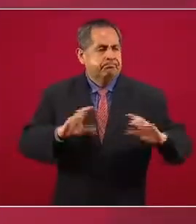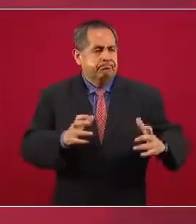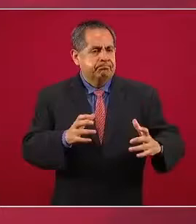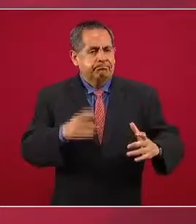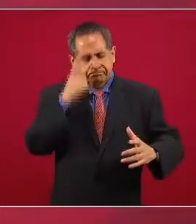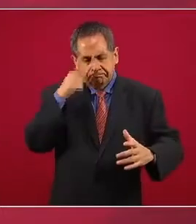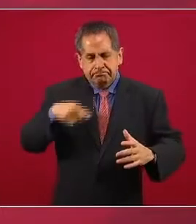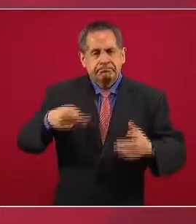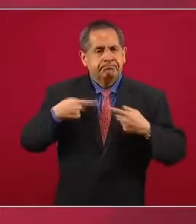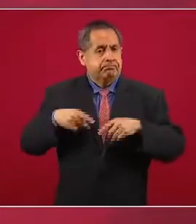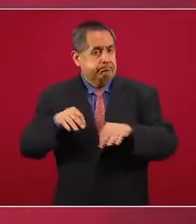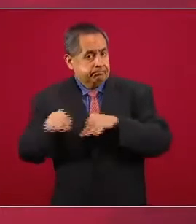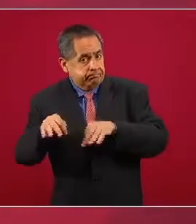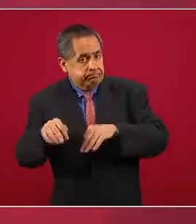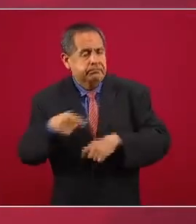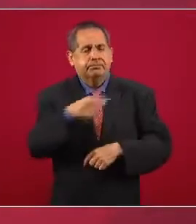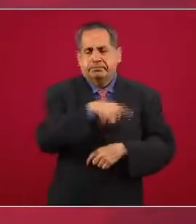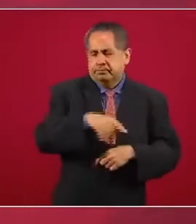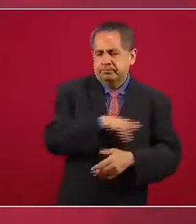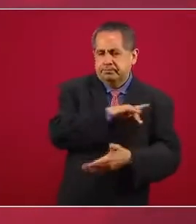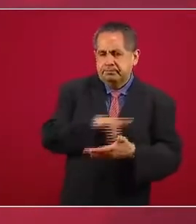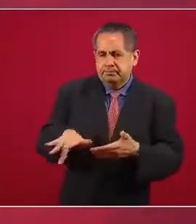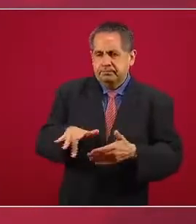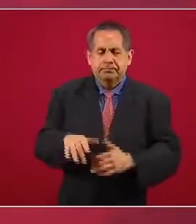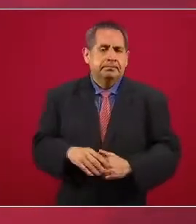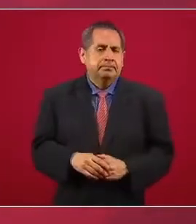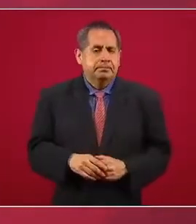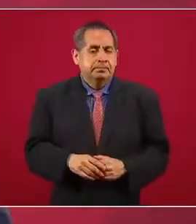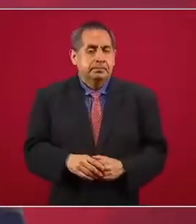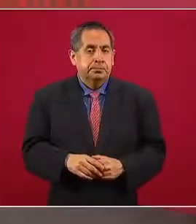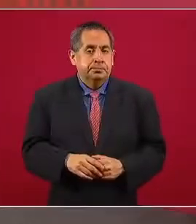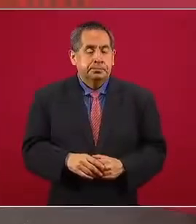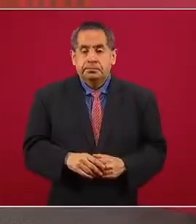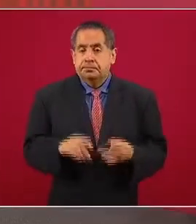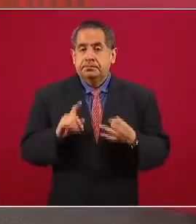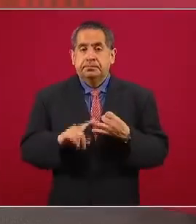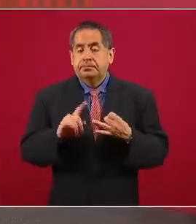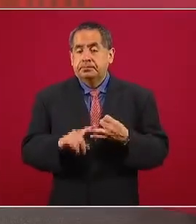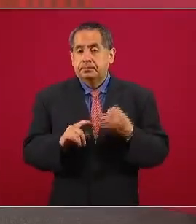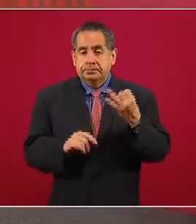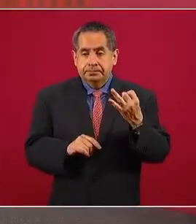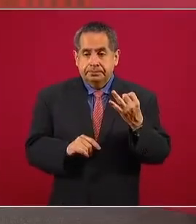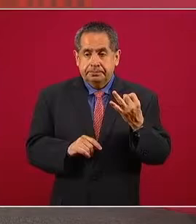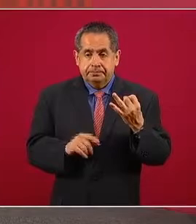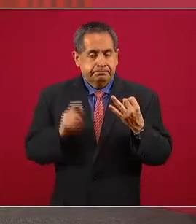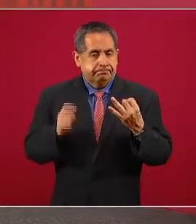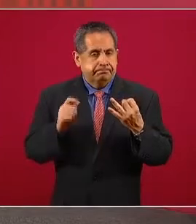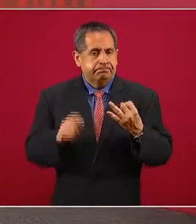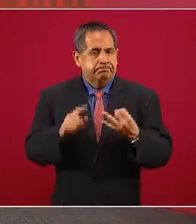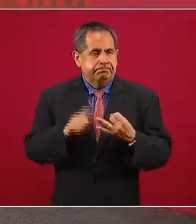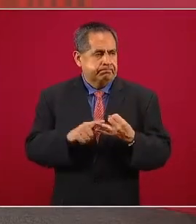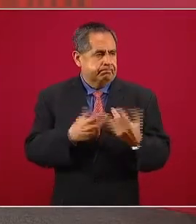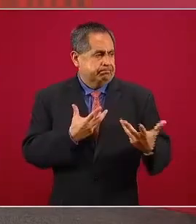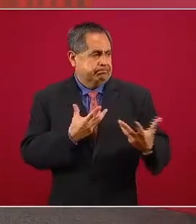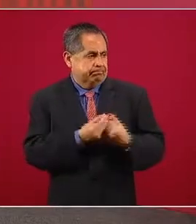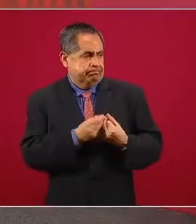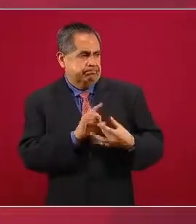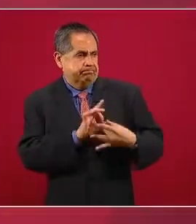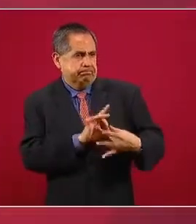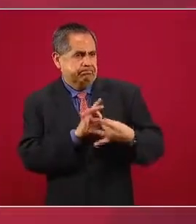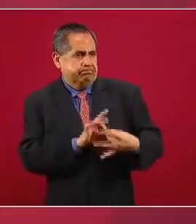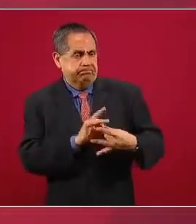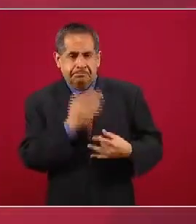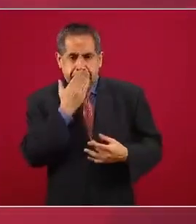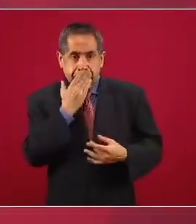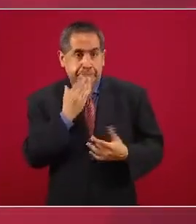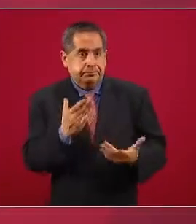los trabajadores mexicanos. El segundo hecho relevante es que hemos logrado hacerlo en conjunto. Yo